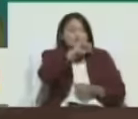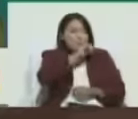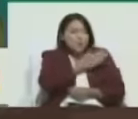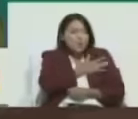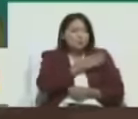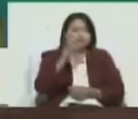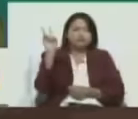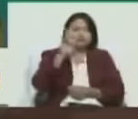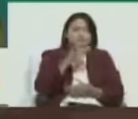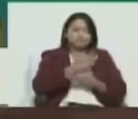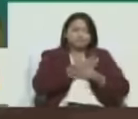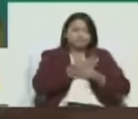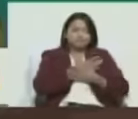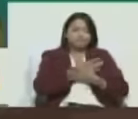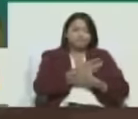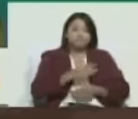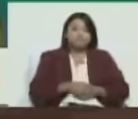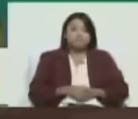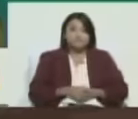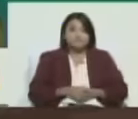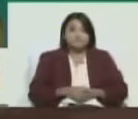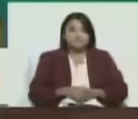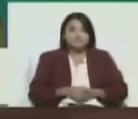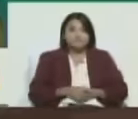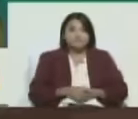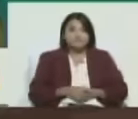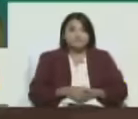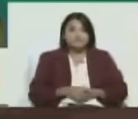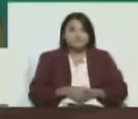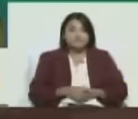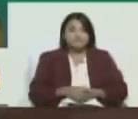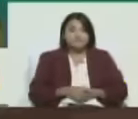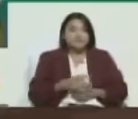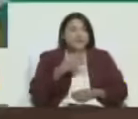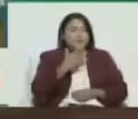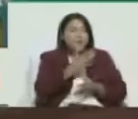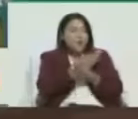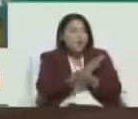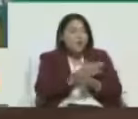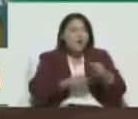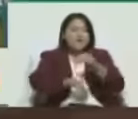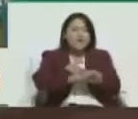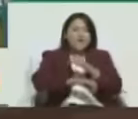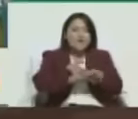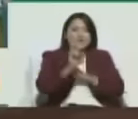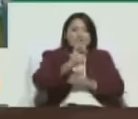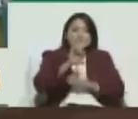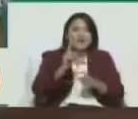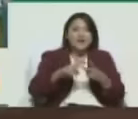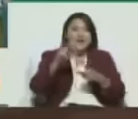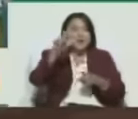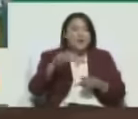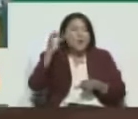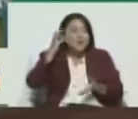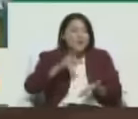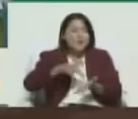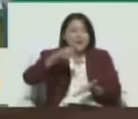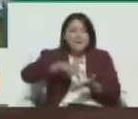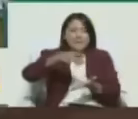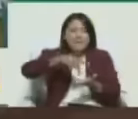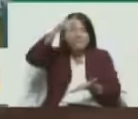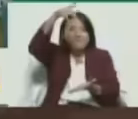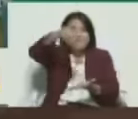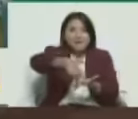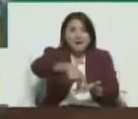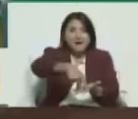en el corazón la patria, los que nos late el corazón cuando juega la Vinotinto, cuando salta nuestra reina, cuando escuchamos a